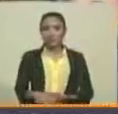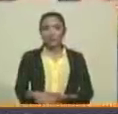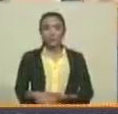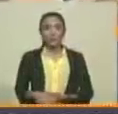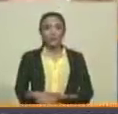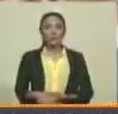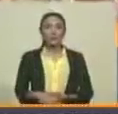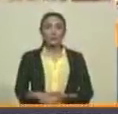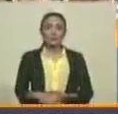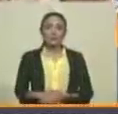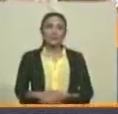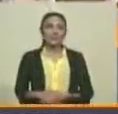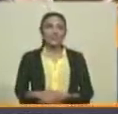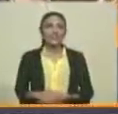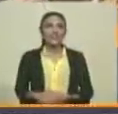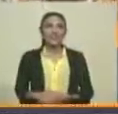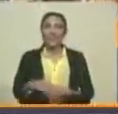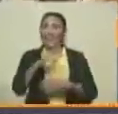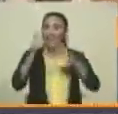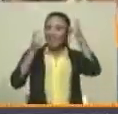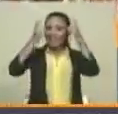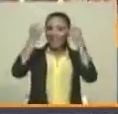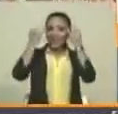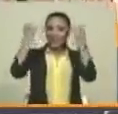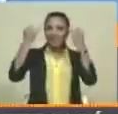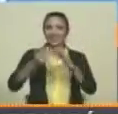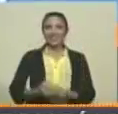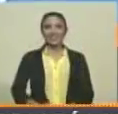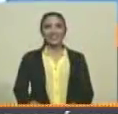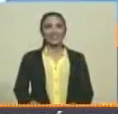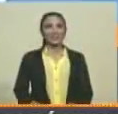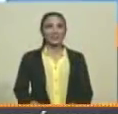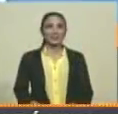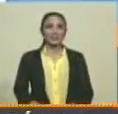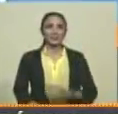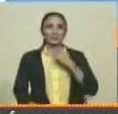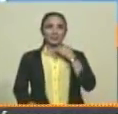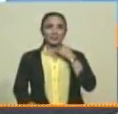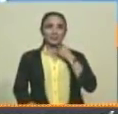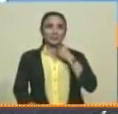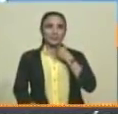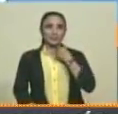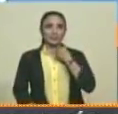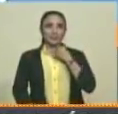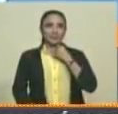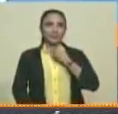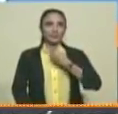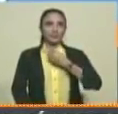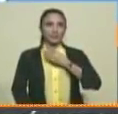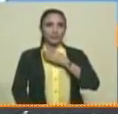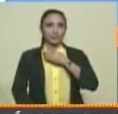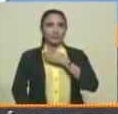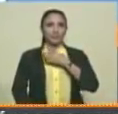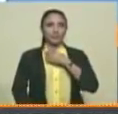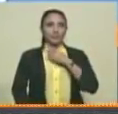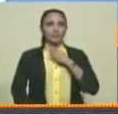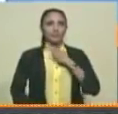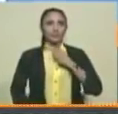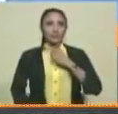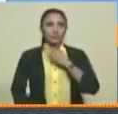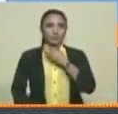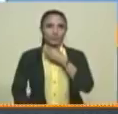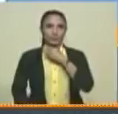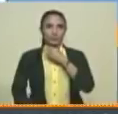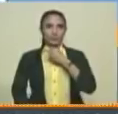Y el comandante Chávez planteó, con su fe infinita en el pueblo, una